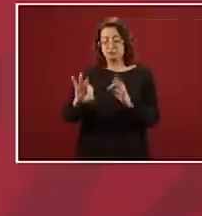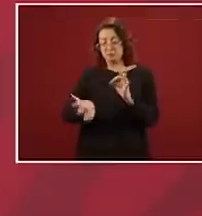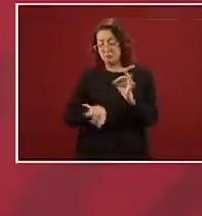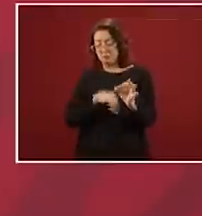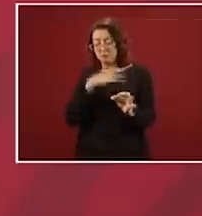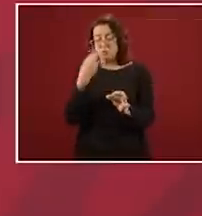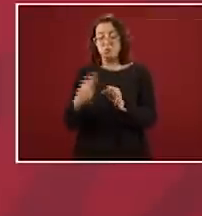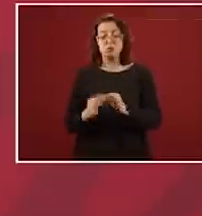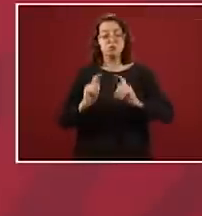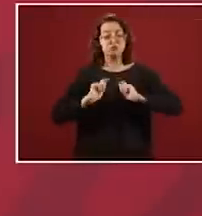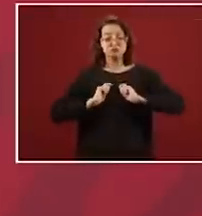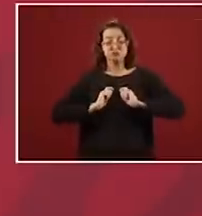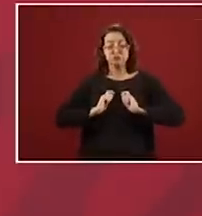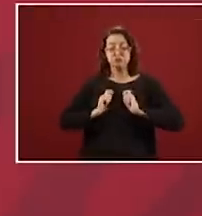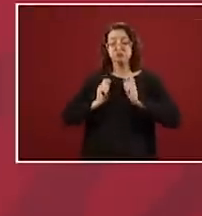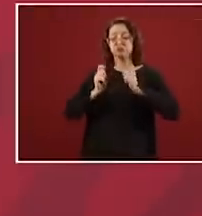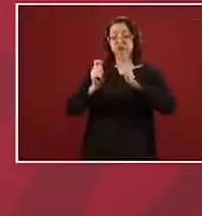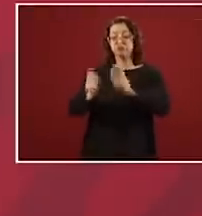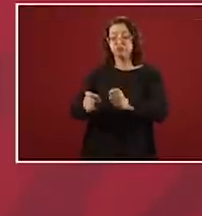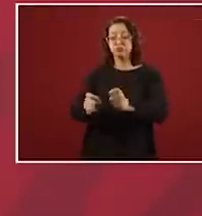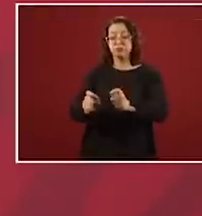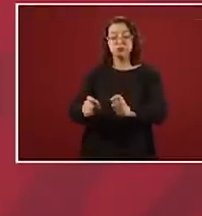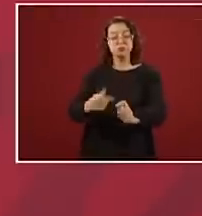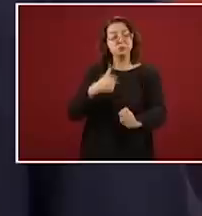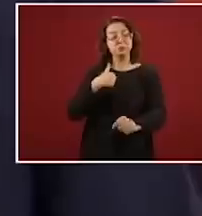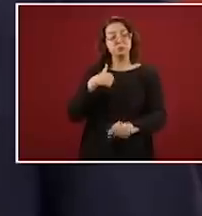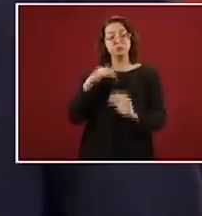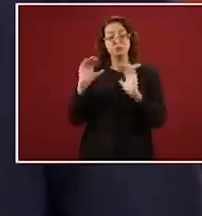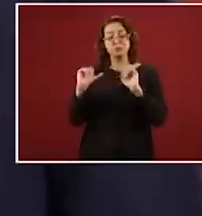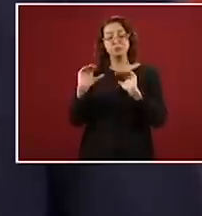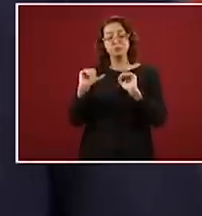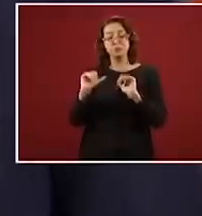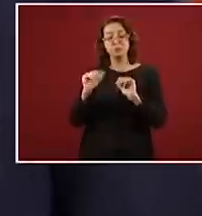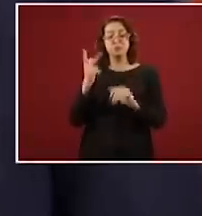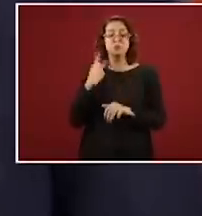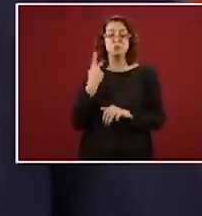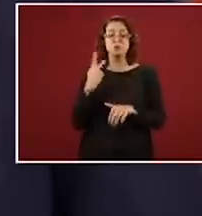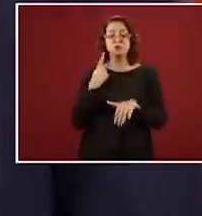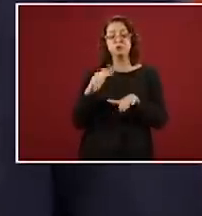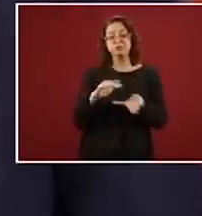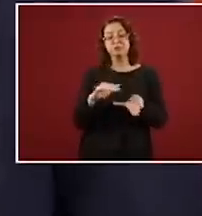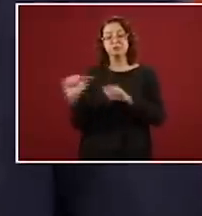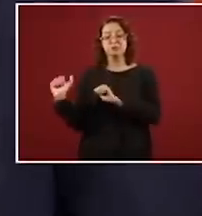y me retiro de la política.